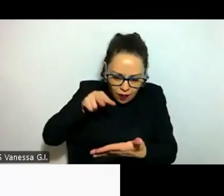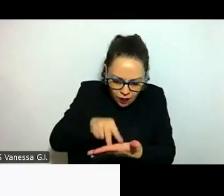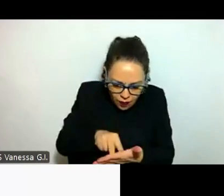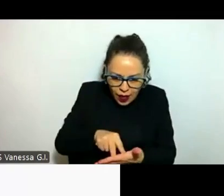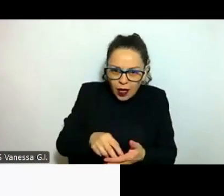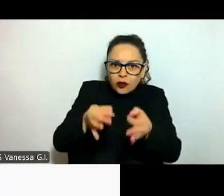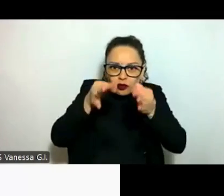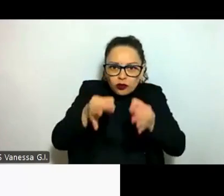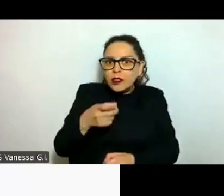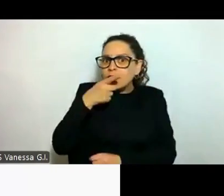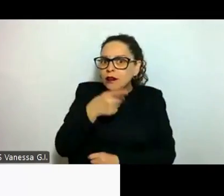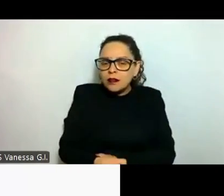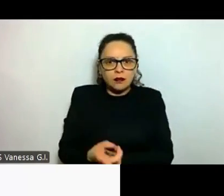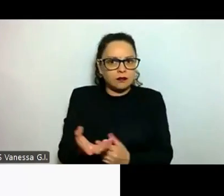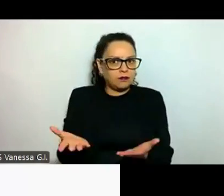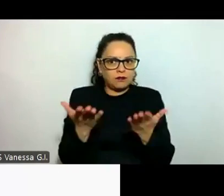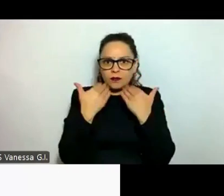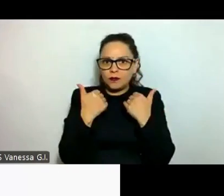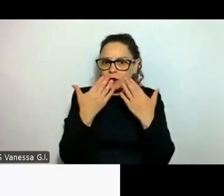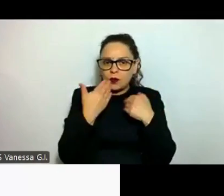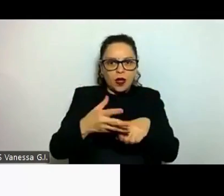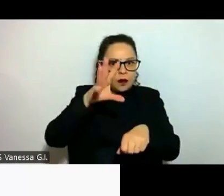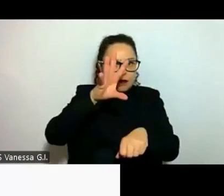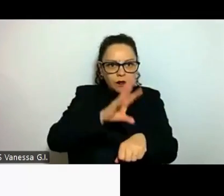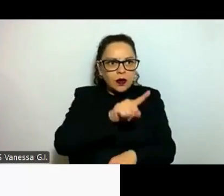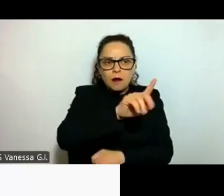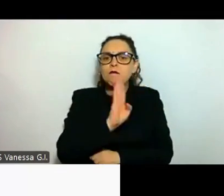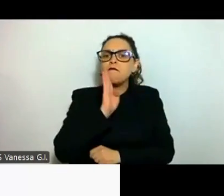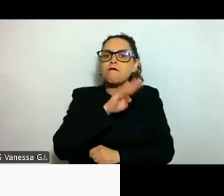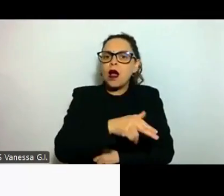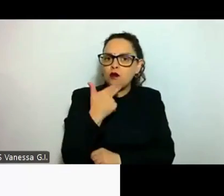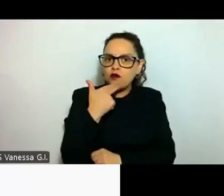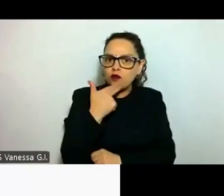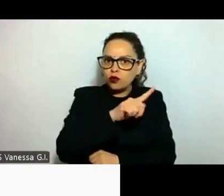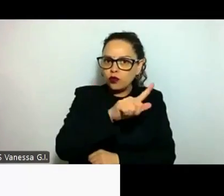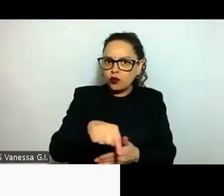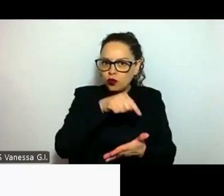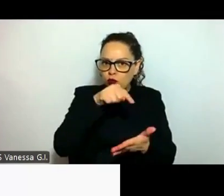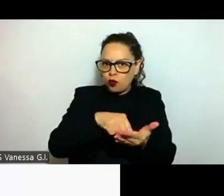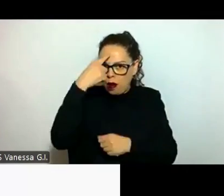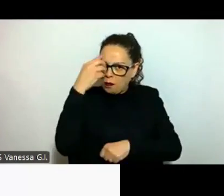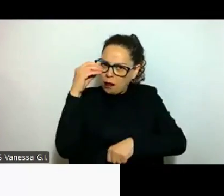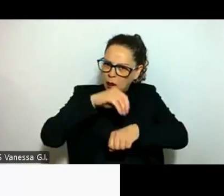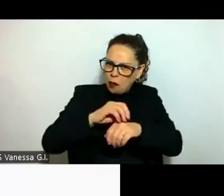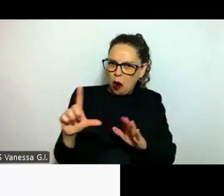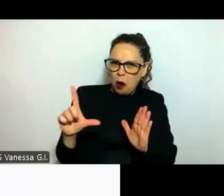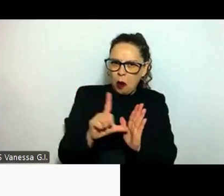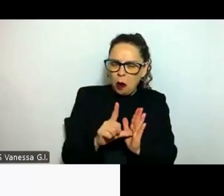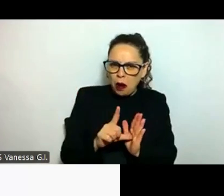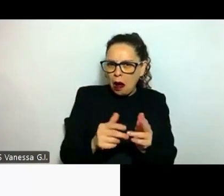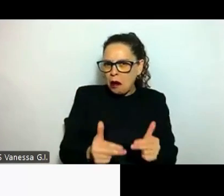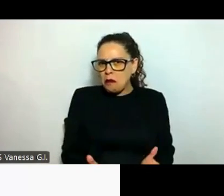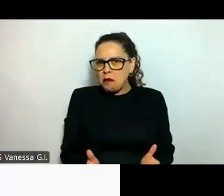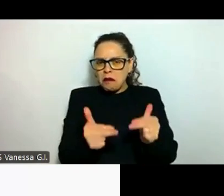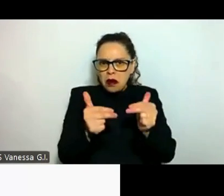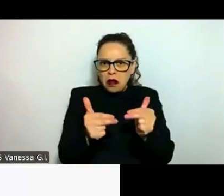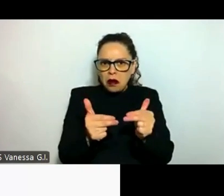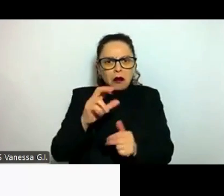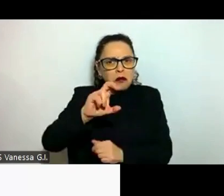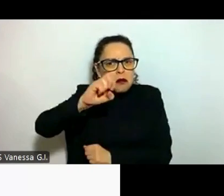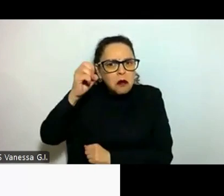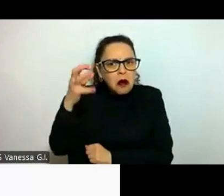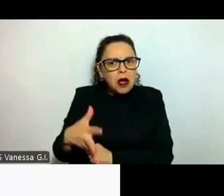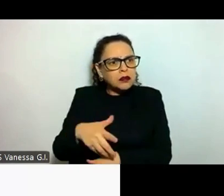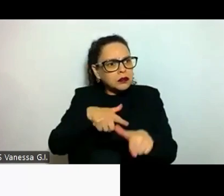que dentro de sus facultades, que sí tiene, no ha otorgado el uso y ocupación y aún así se está